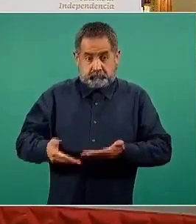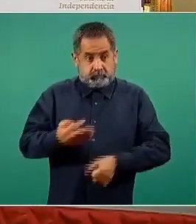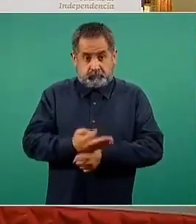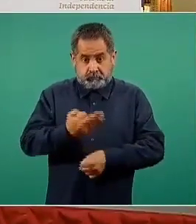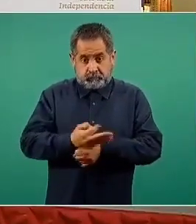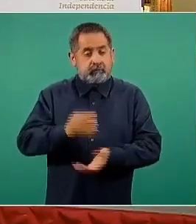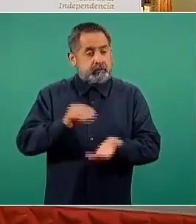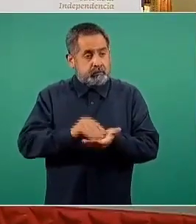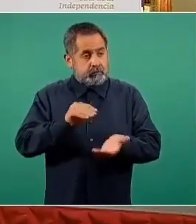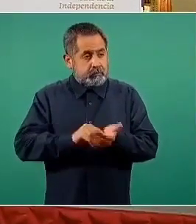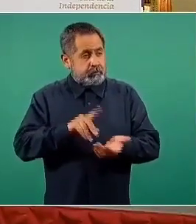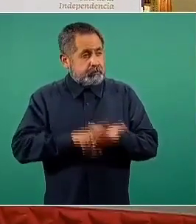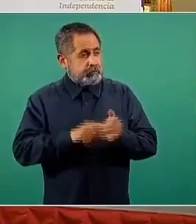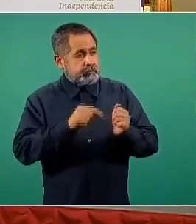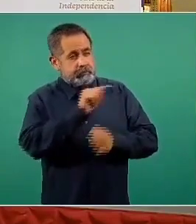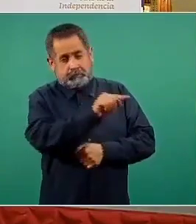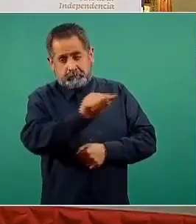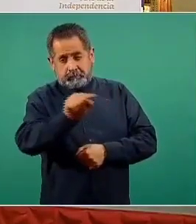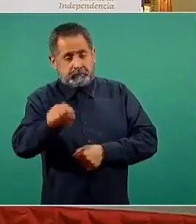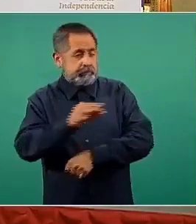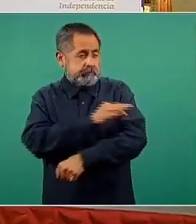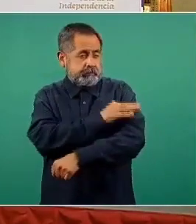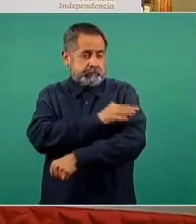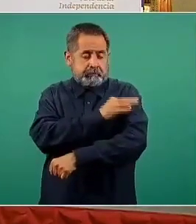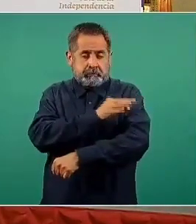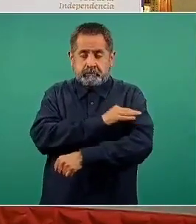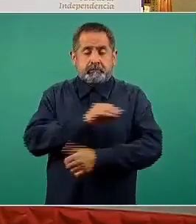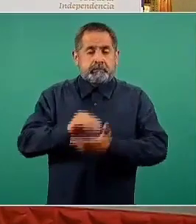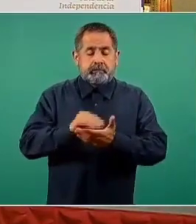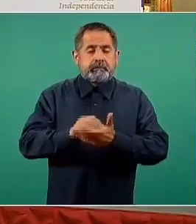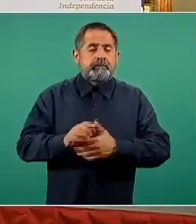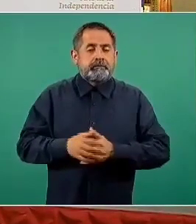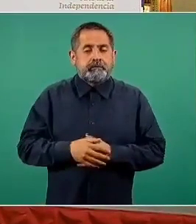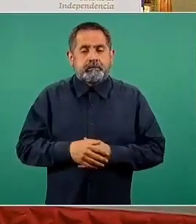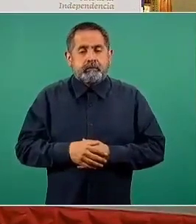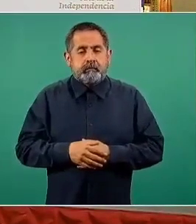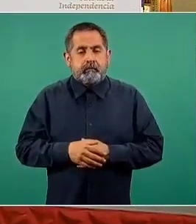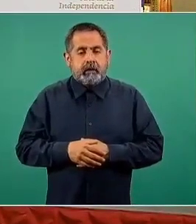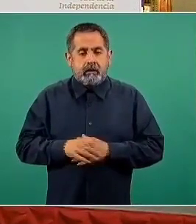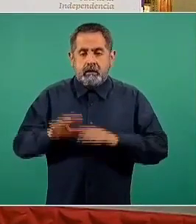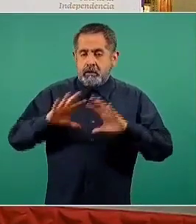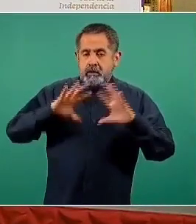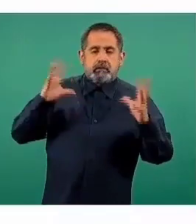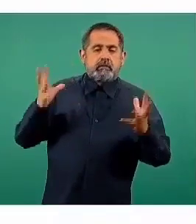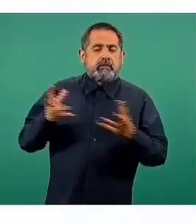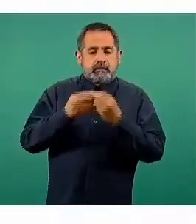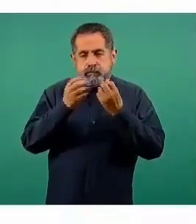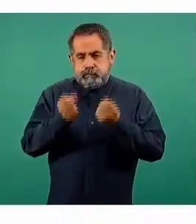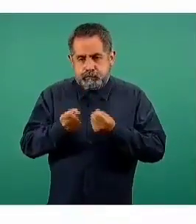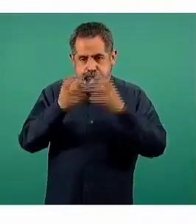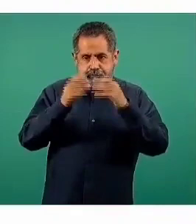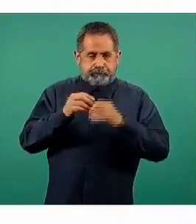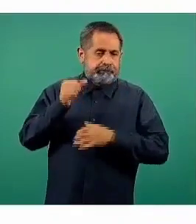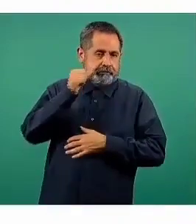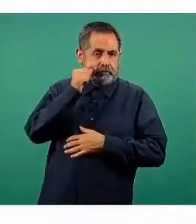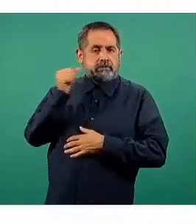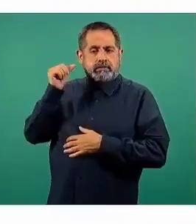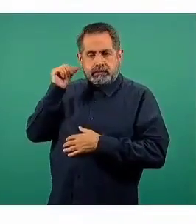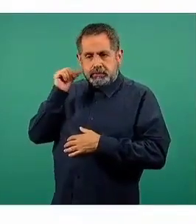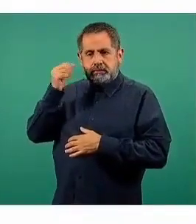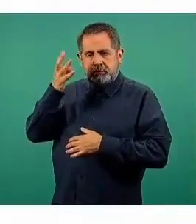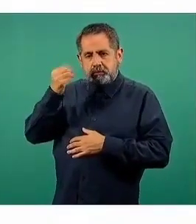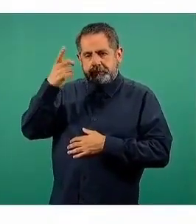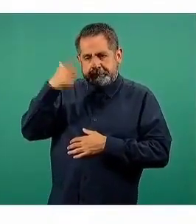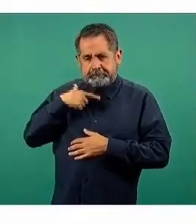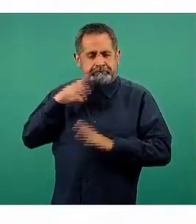este momento lo de hoy. La siguiente. En forma acumulada, lo mismo, es el corte de información hasta ayer a las